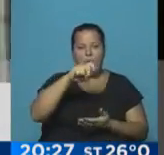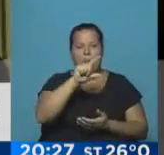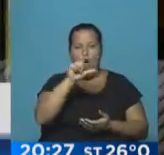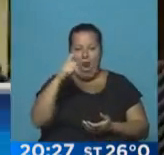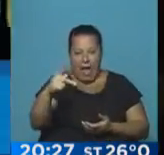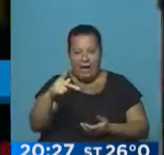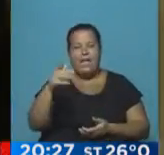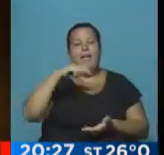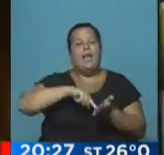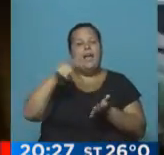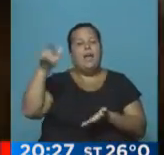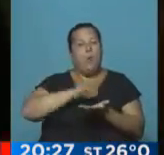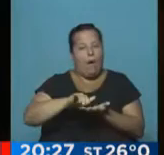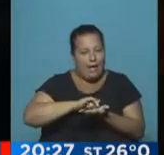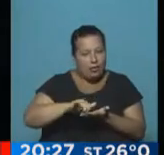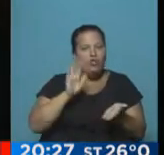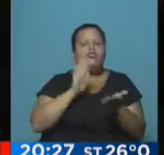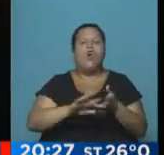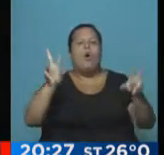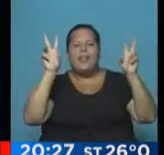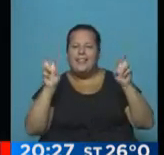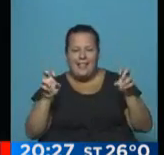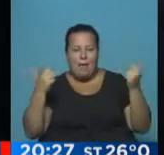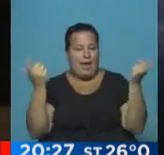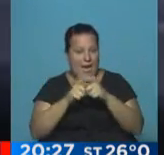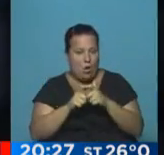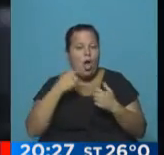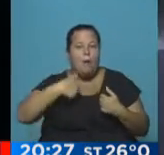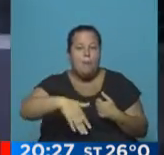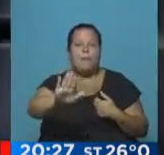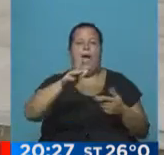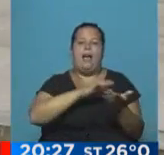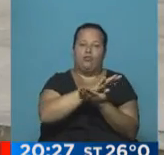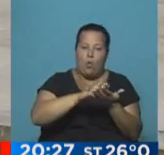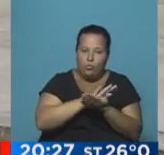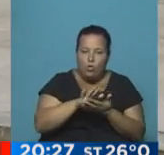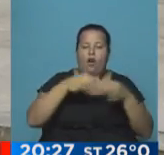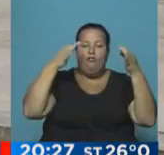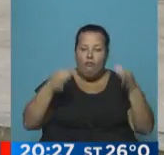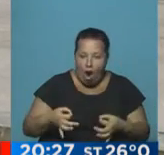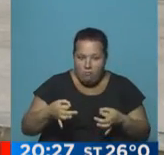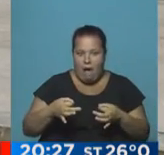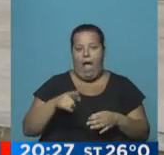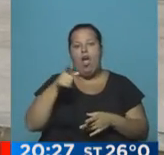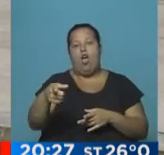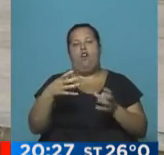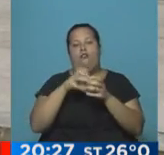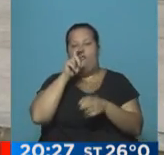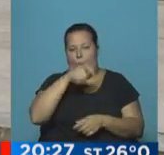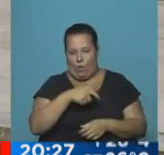Pollack en la ciudad de Nueva York en el marco de las reuniones para iniciar una negociación formal con los fondos.